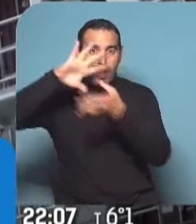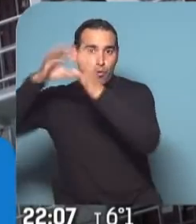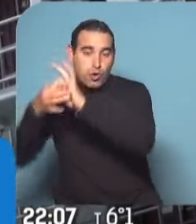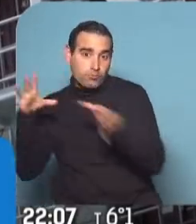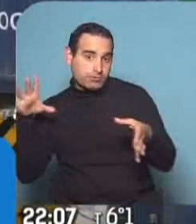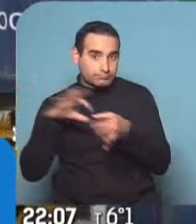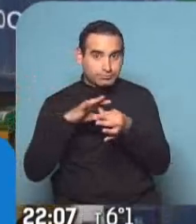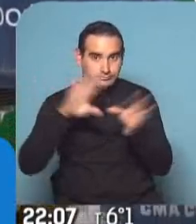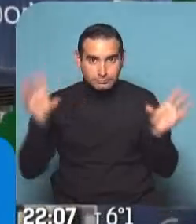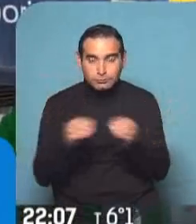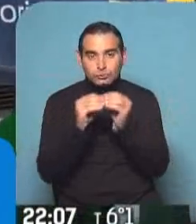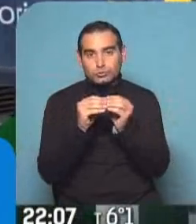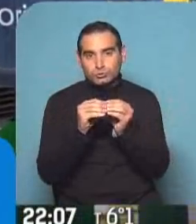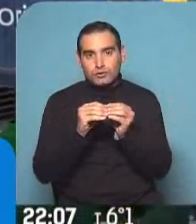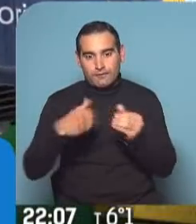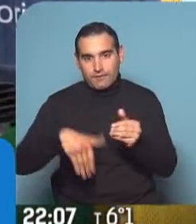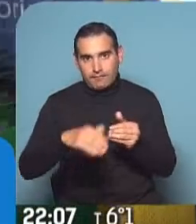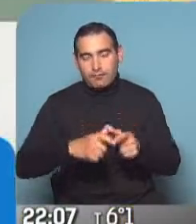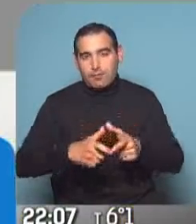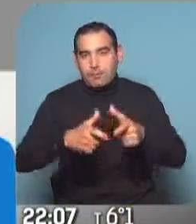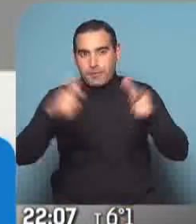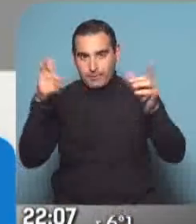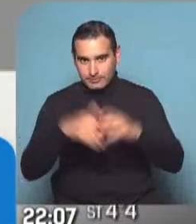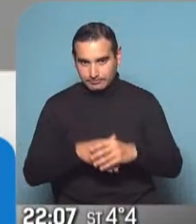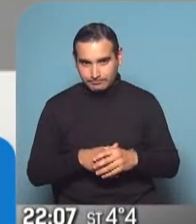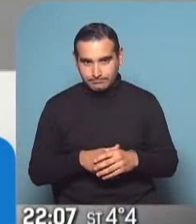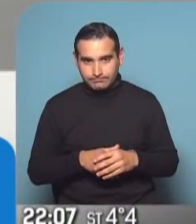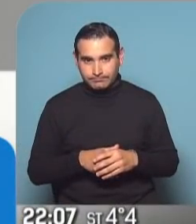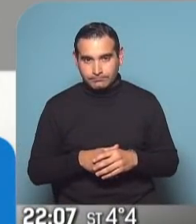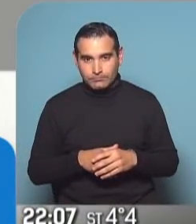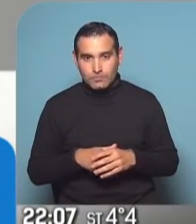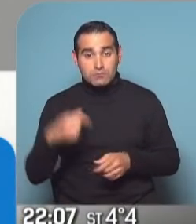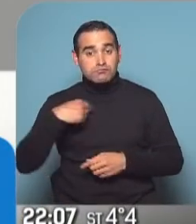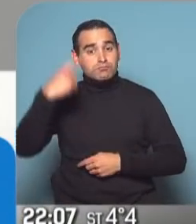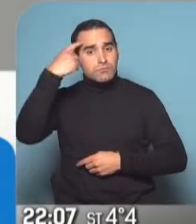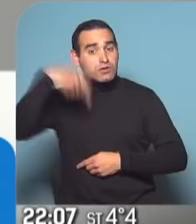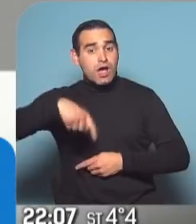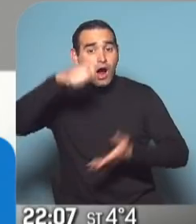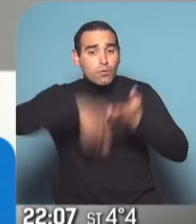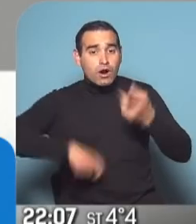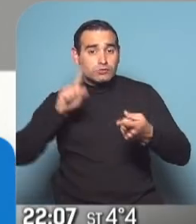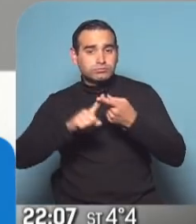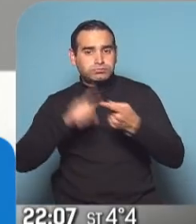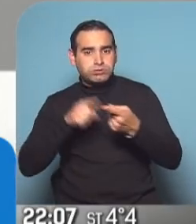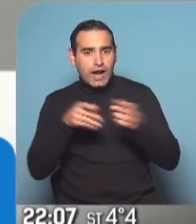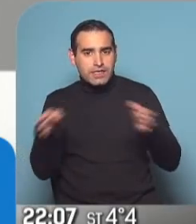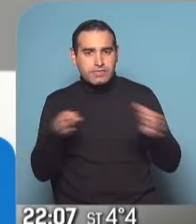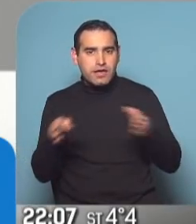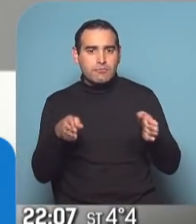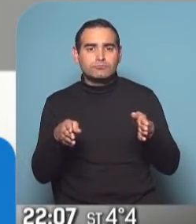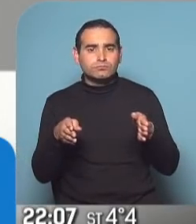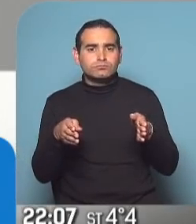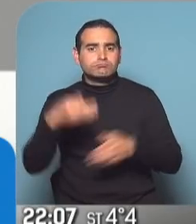que se incrementen exponencialmente. Je considère que cet accord, à ce stade, est